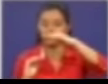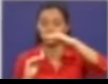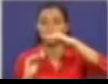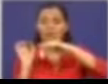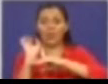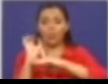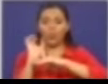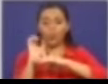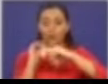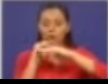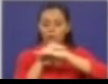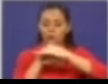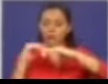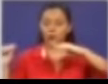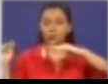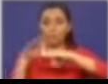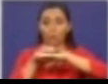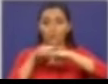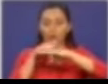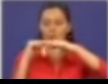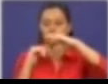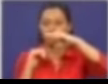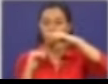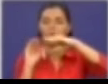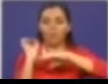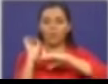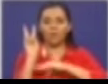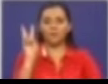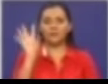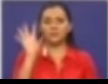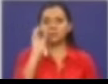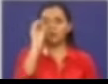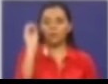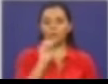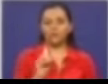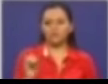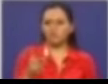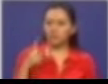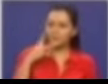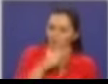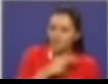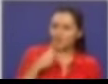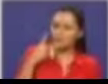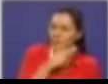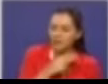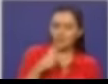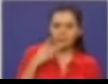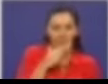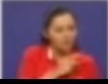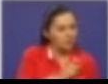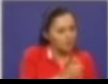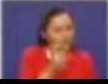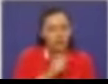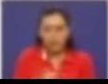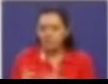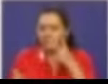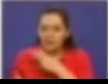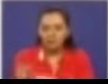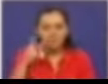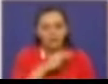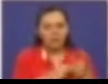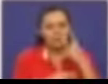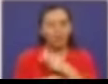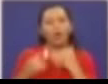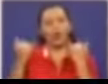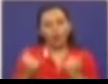25.2% por debajo del promedio regional. Así se desmontan las grandes mentiras que nos quieren posicionar los medios de